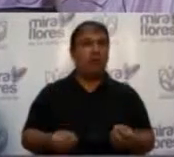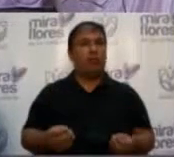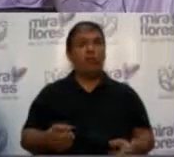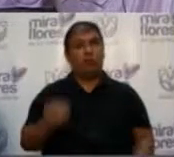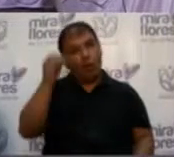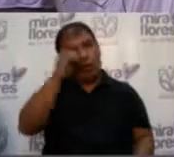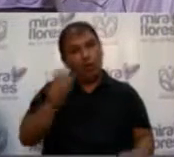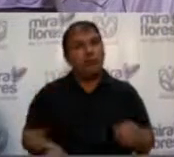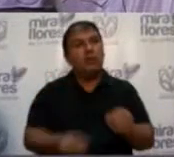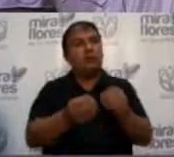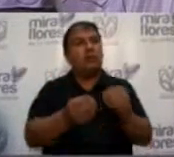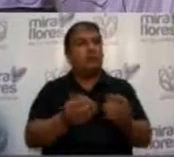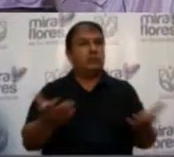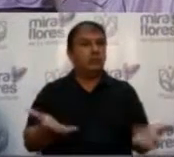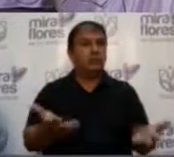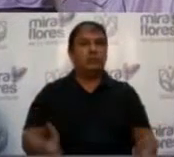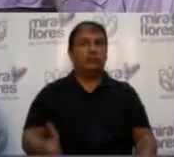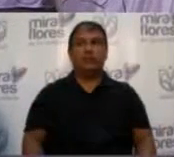aportar algún elemento adicional.